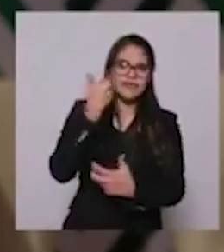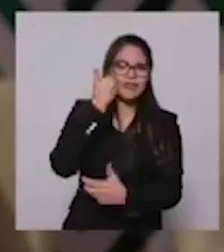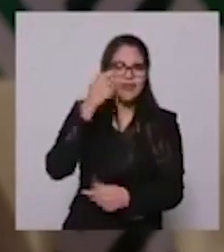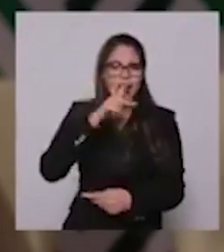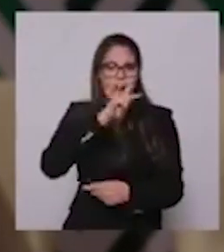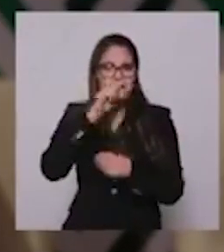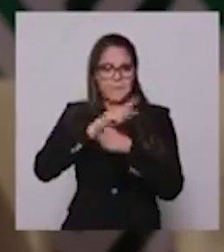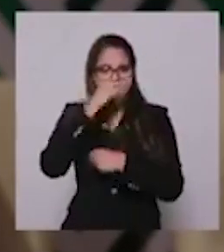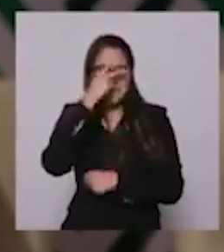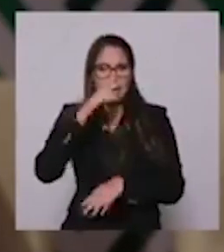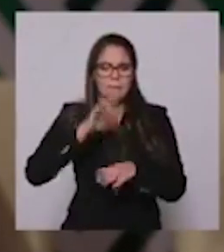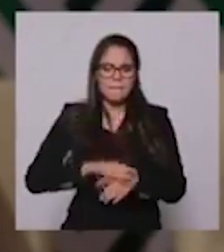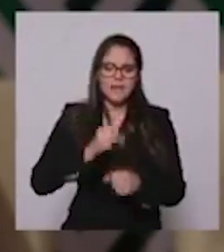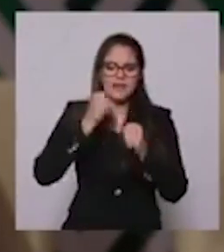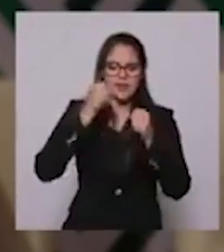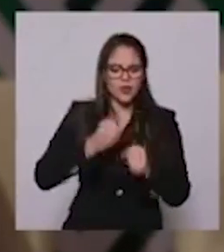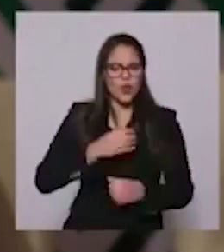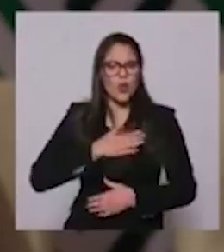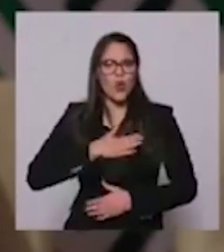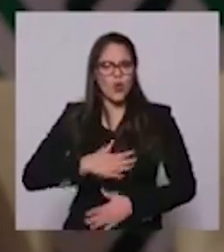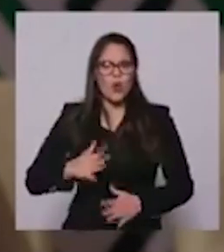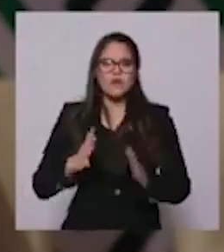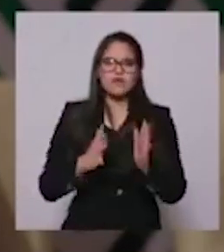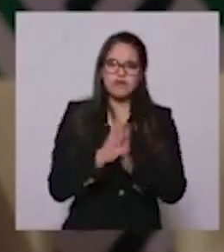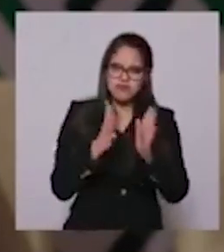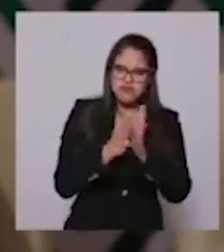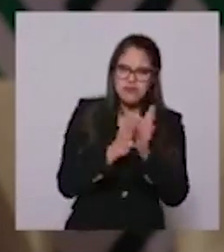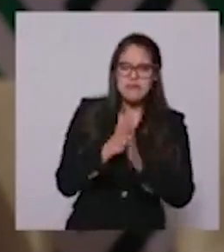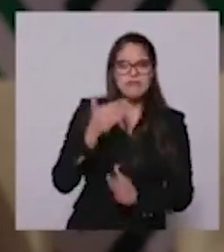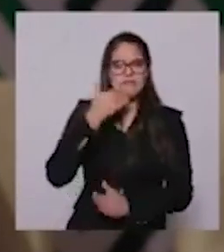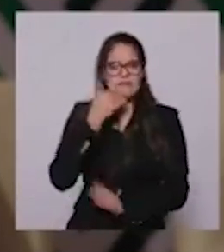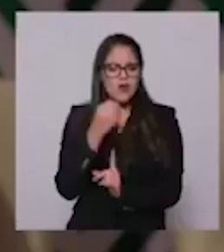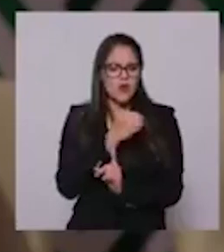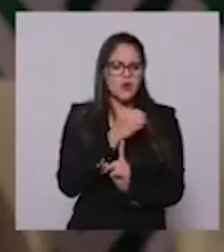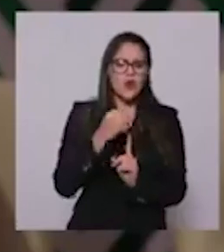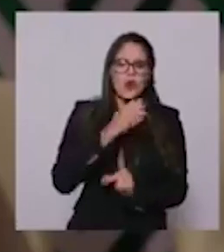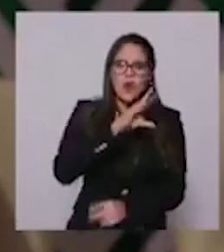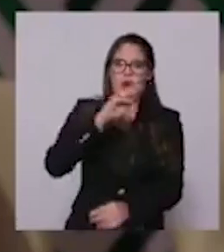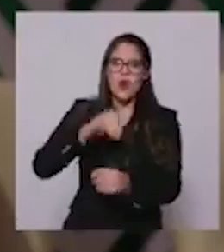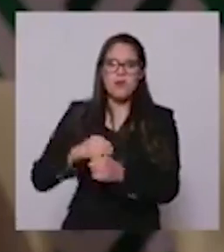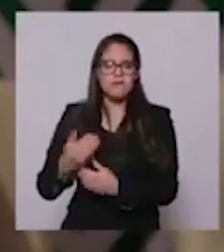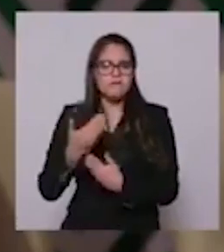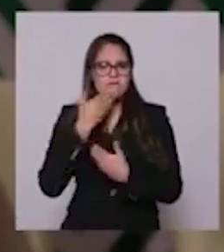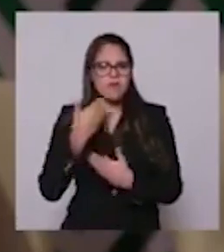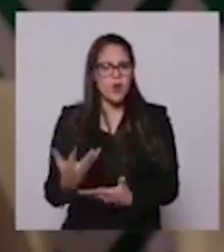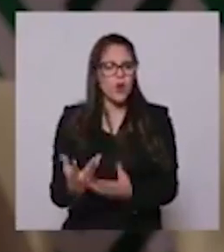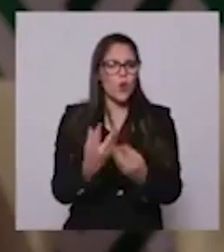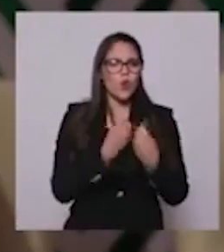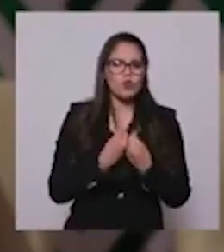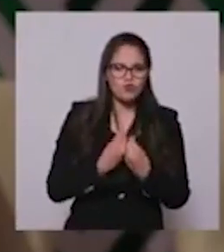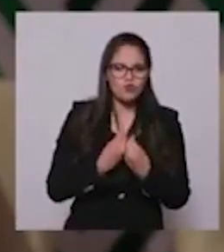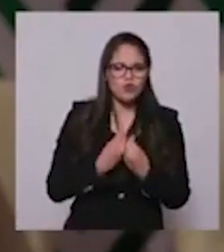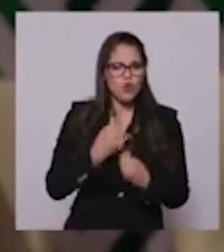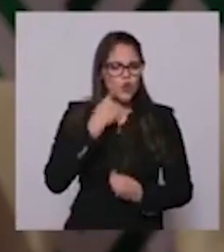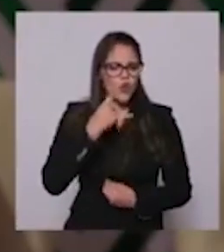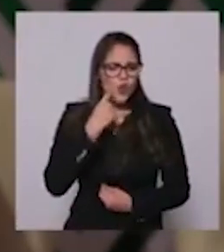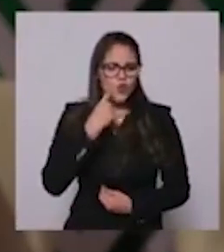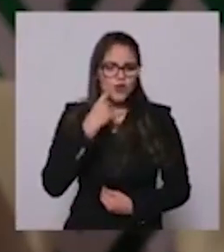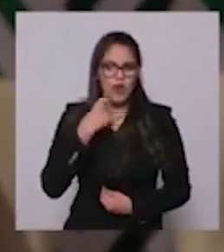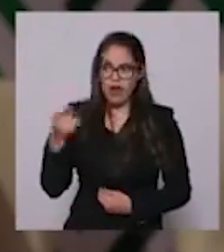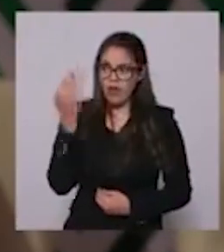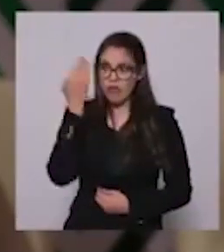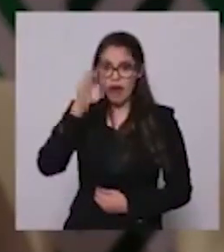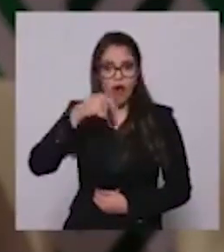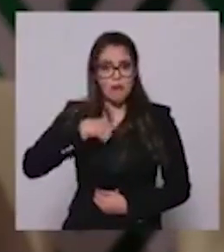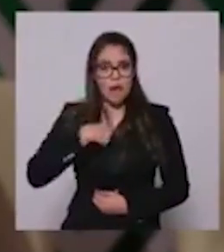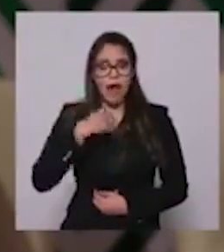con democracia, participativo, solidario, que construye, que lucha, que no tolera la traición al